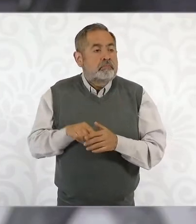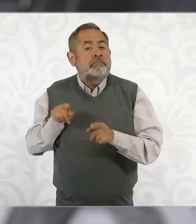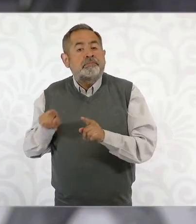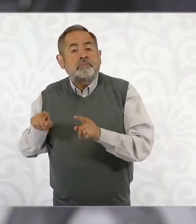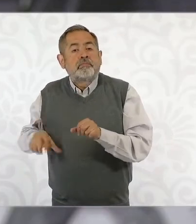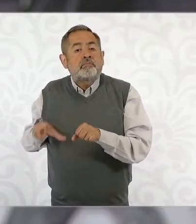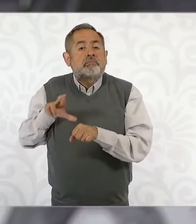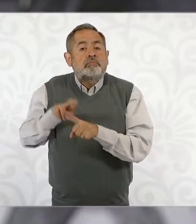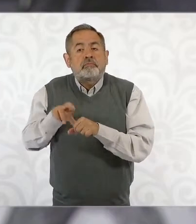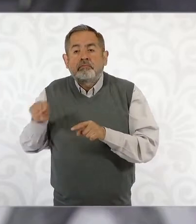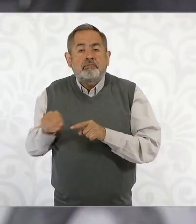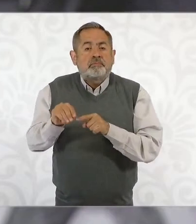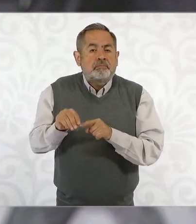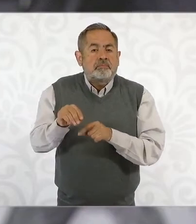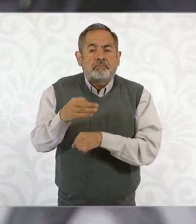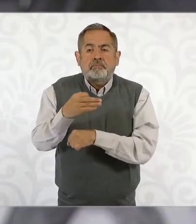gobernadora interina.